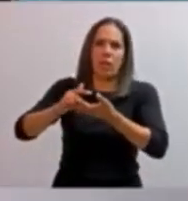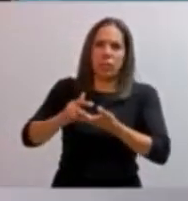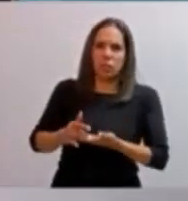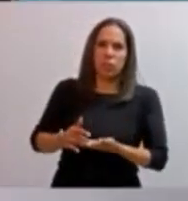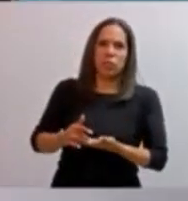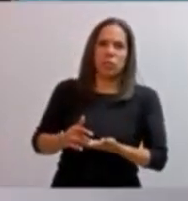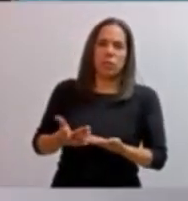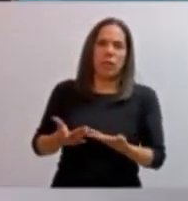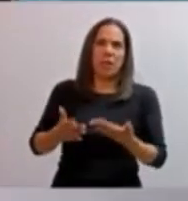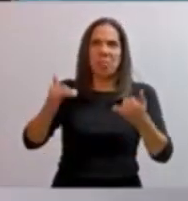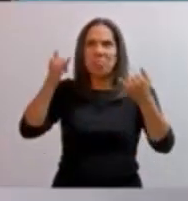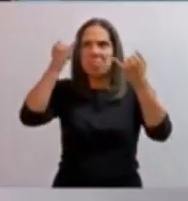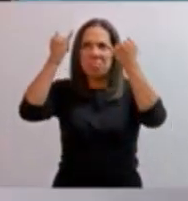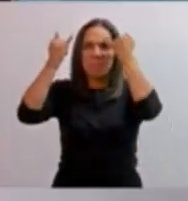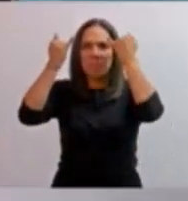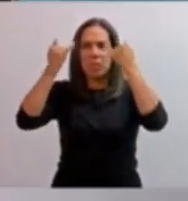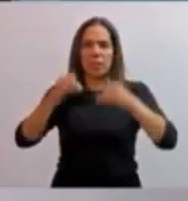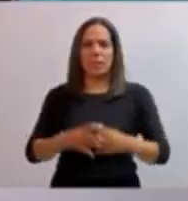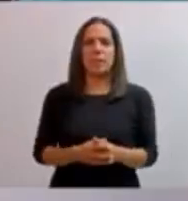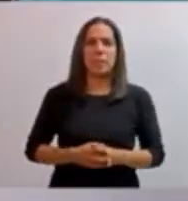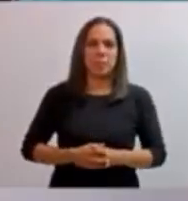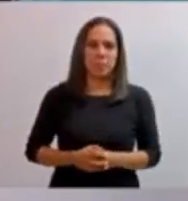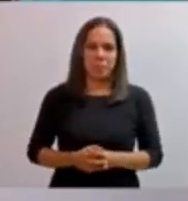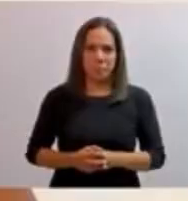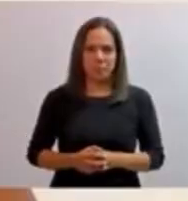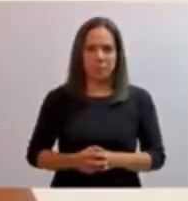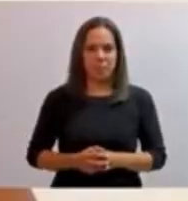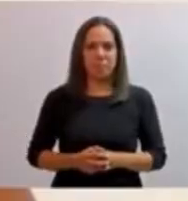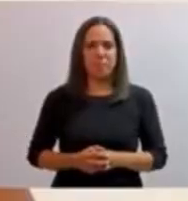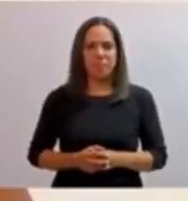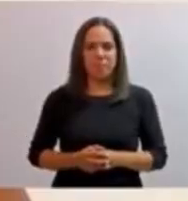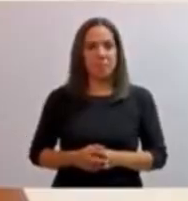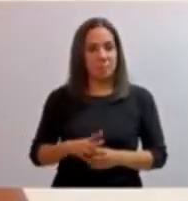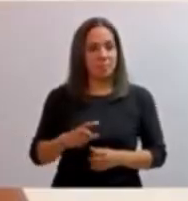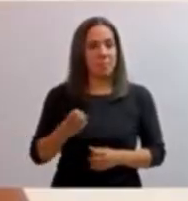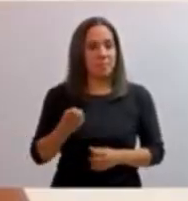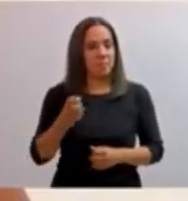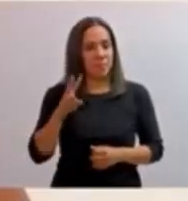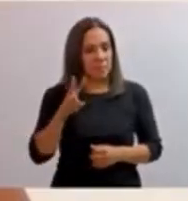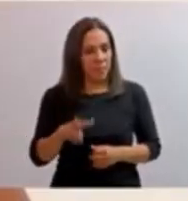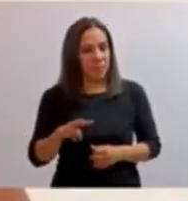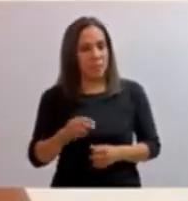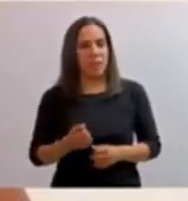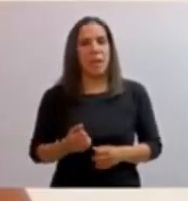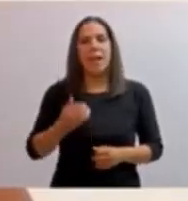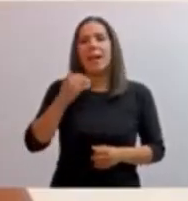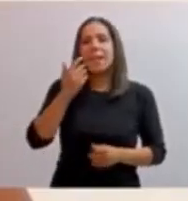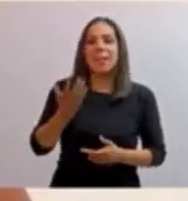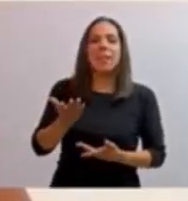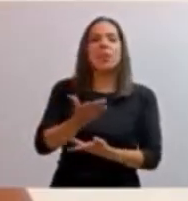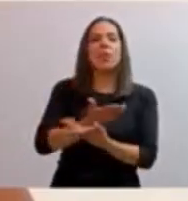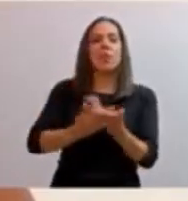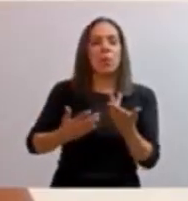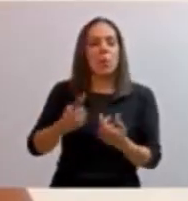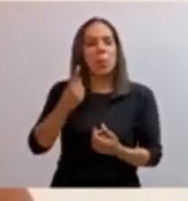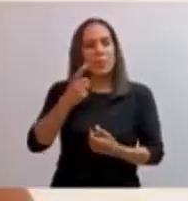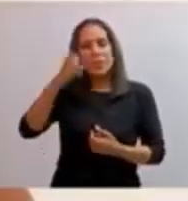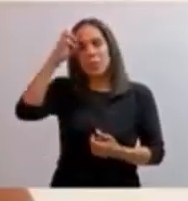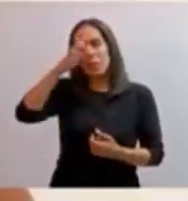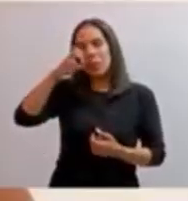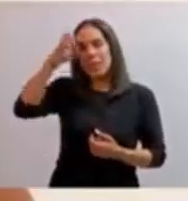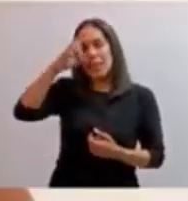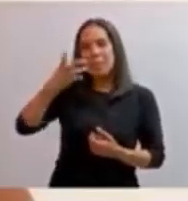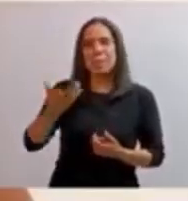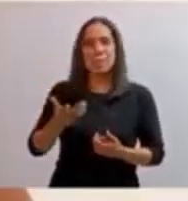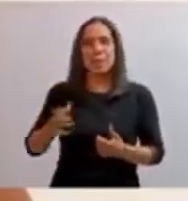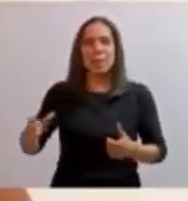respecto, Isabel? Sí, pues justamente tengo ahí ganas de compartirles una experiencia muy pequeña de una